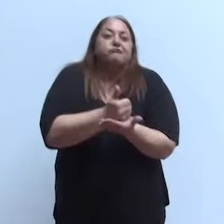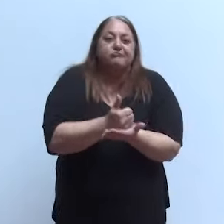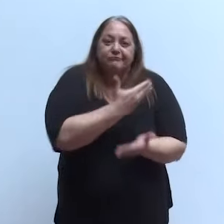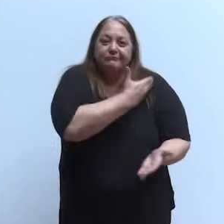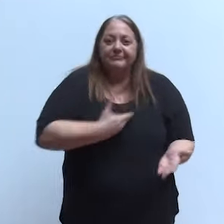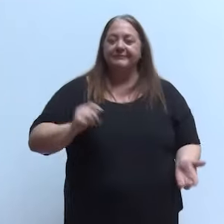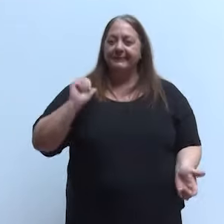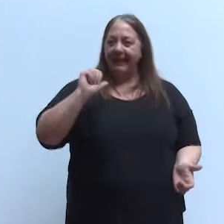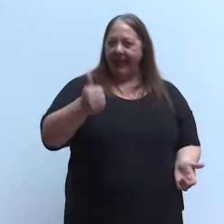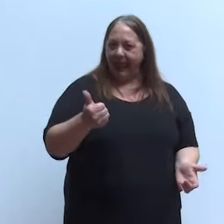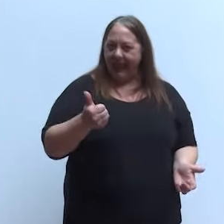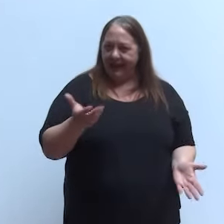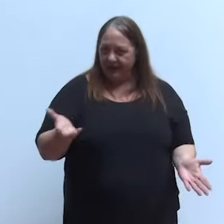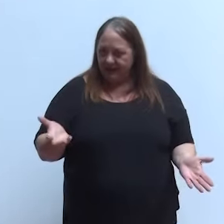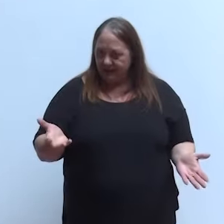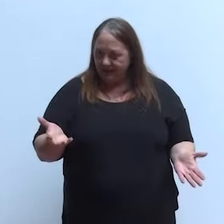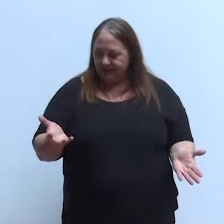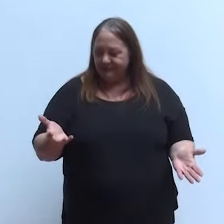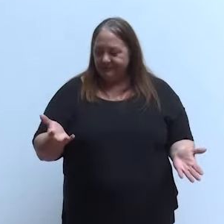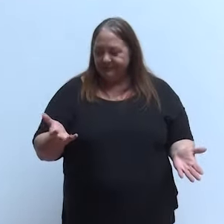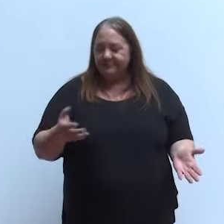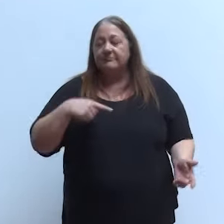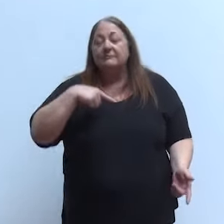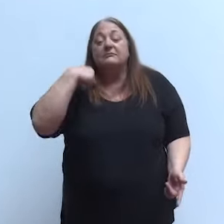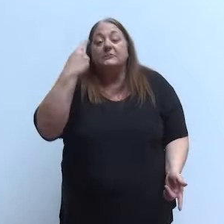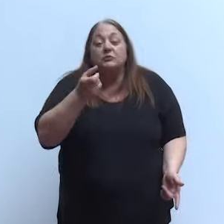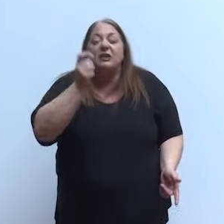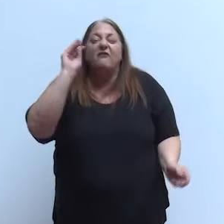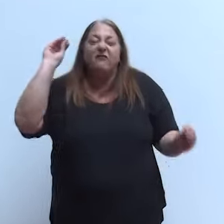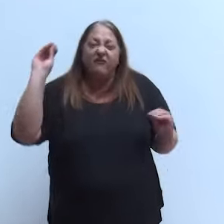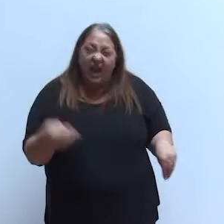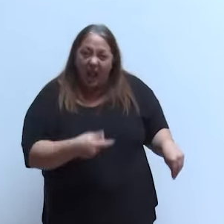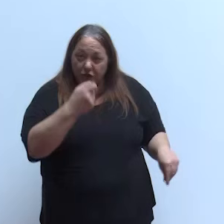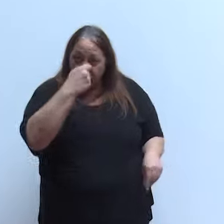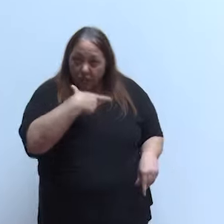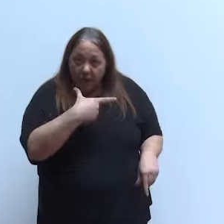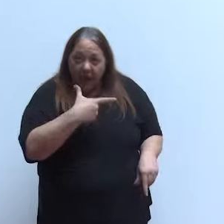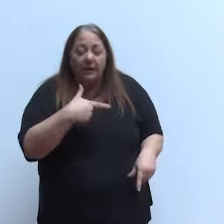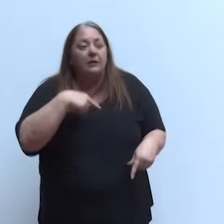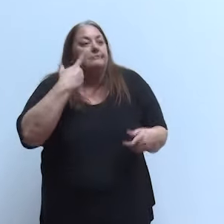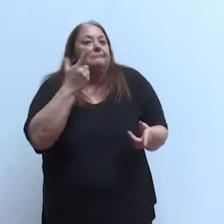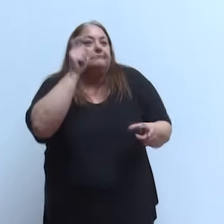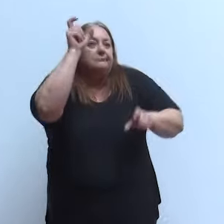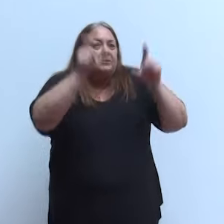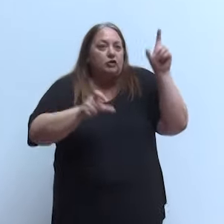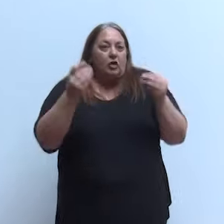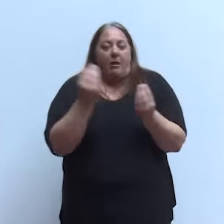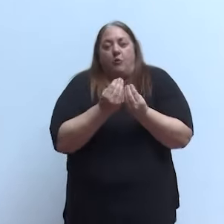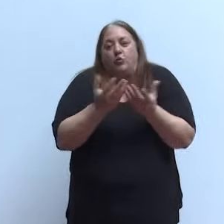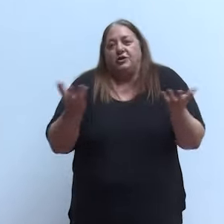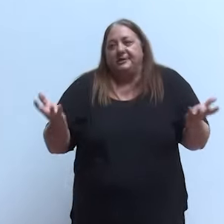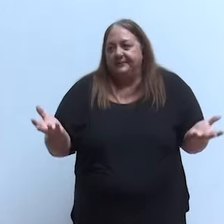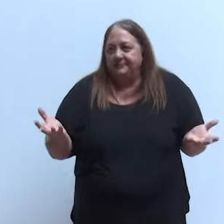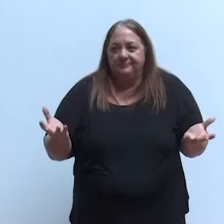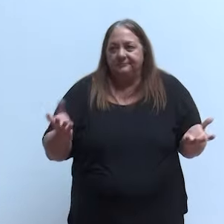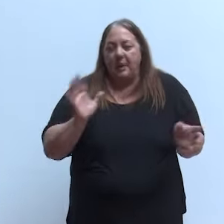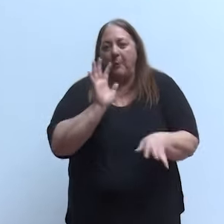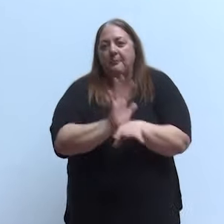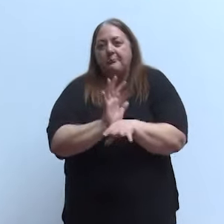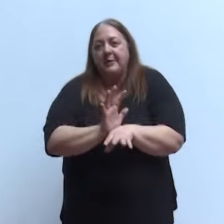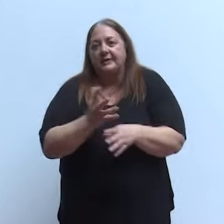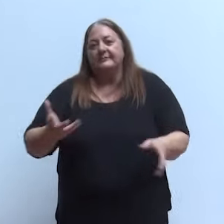luego el fracaso del macrismo que también dejó a un montón de gente digamos para llamarlo acá viene pronto gorila no